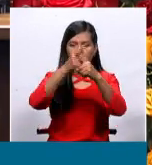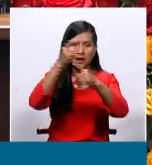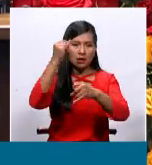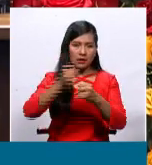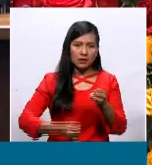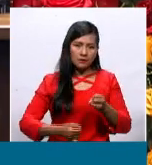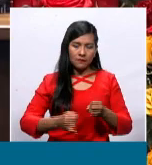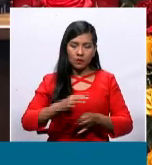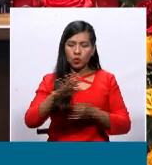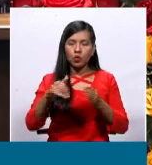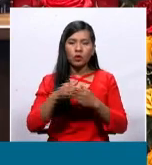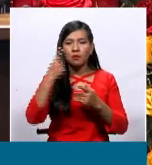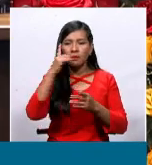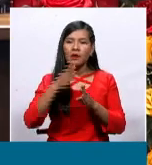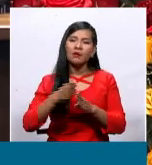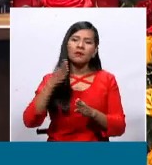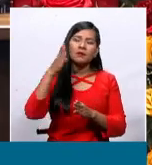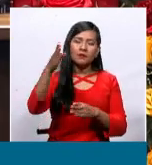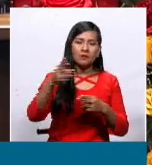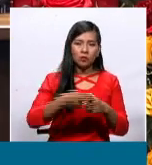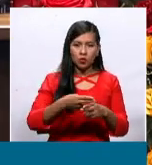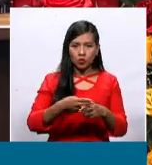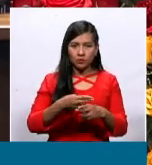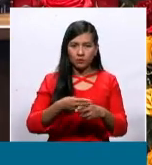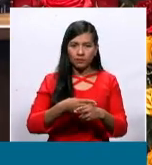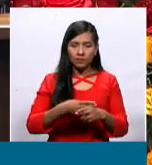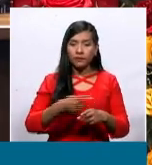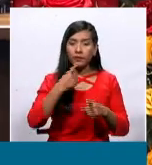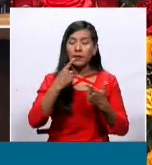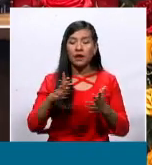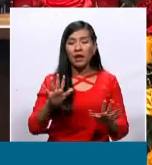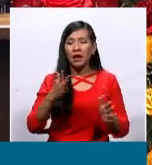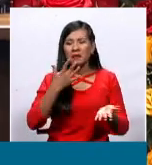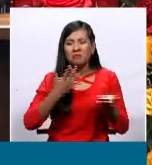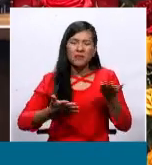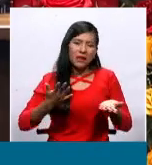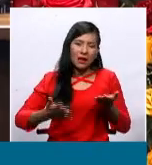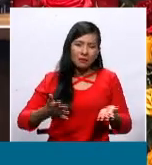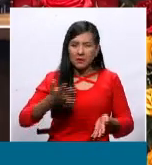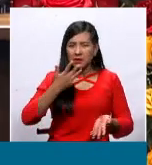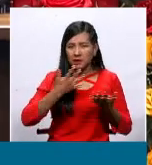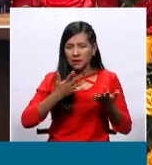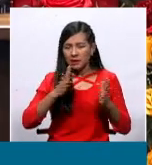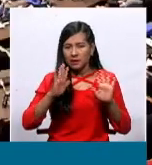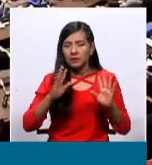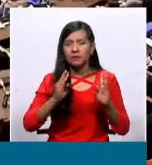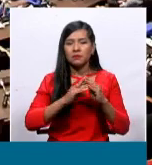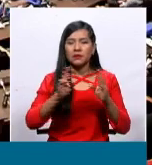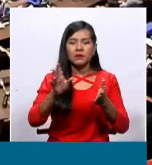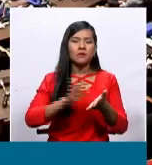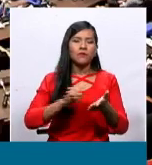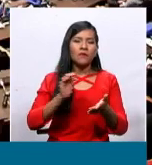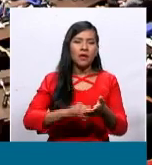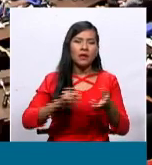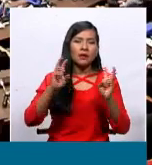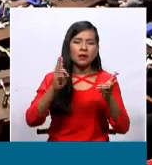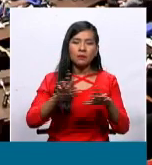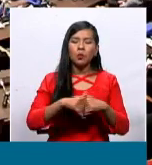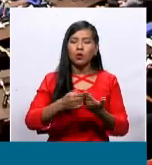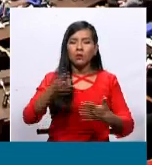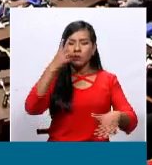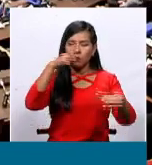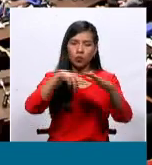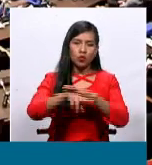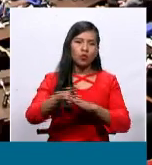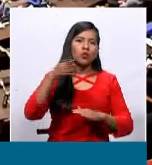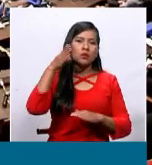para lo venidero. Ahí probablemente hizo un poquito en falta la proyección de qué es